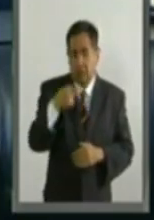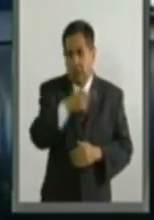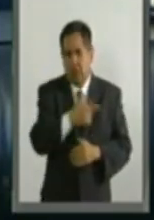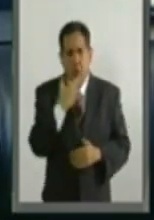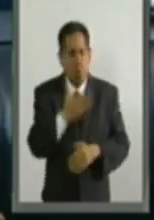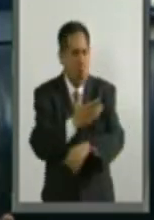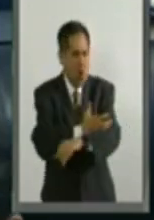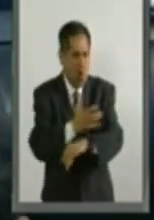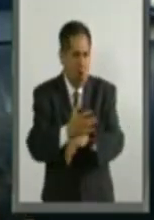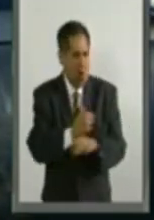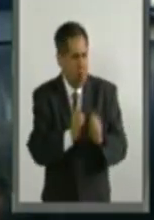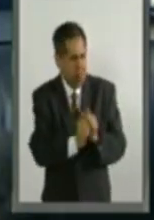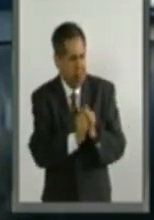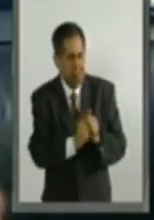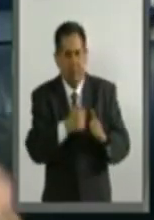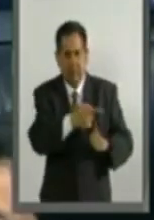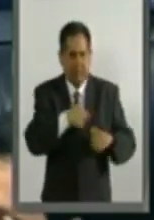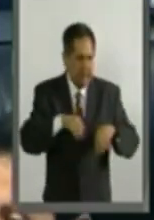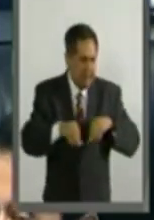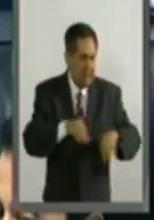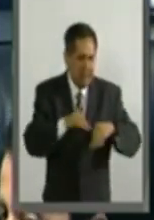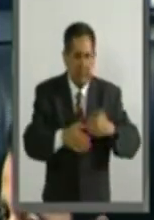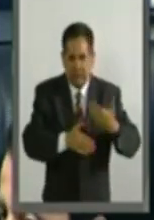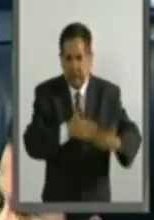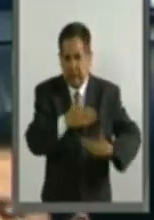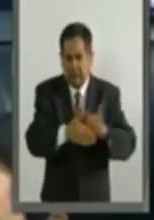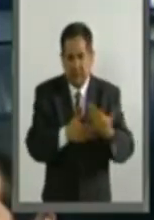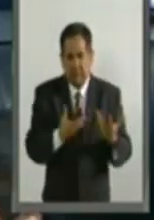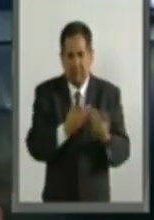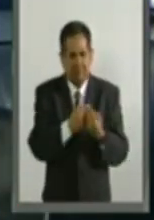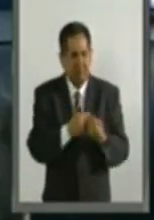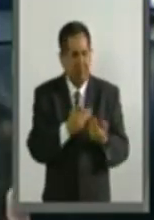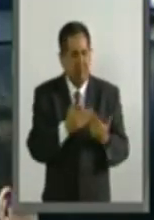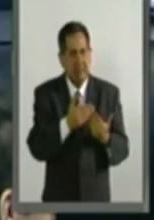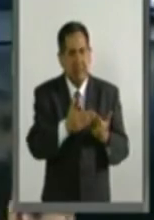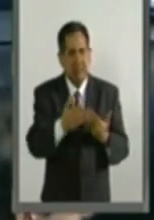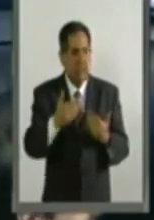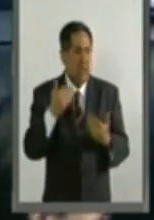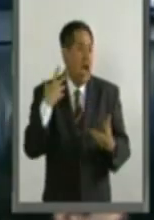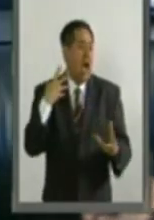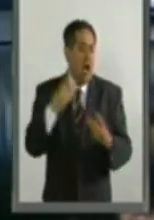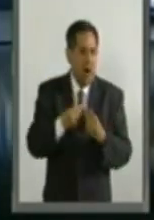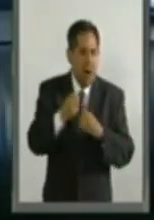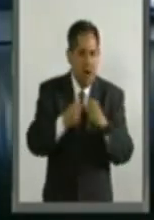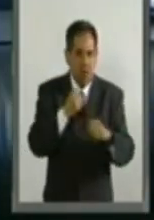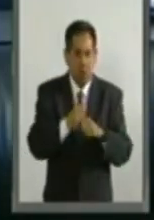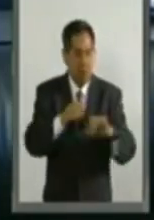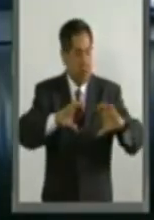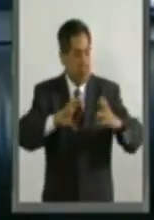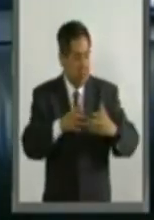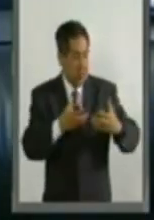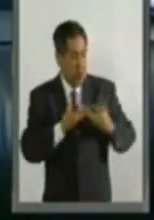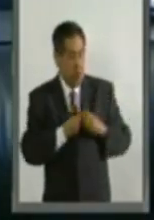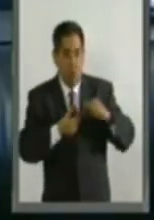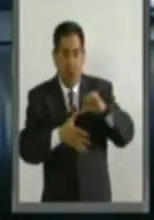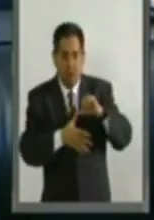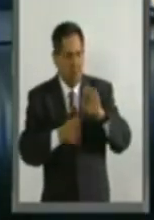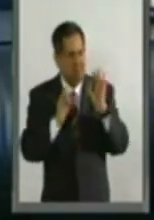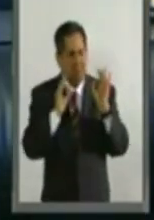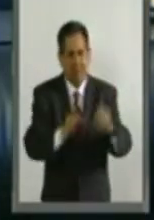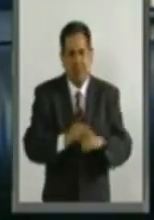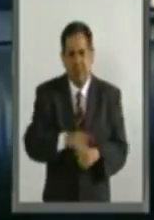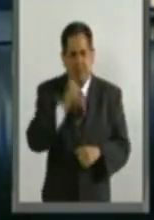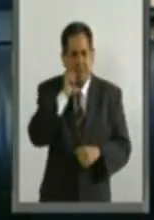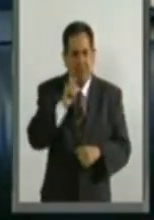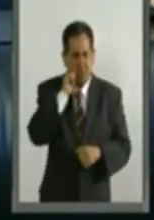gran compañera en el trabajo que hemos venido haciendo en estos años en el Parlamento Latinoamericano.